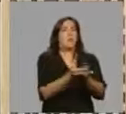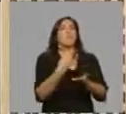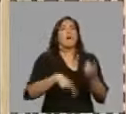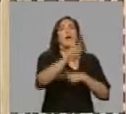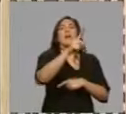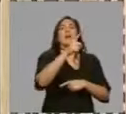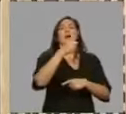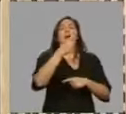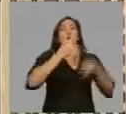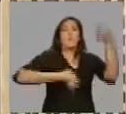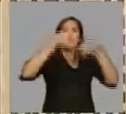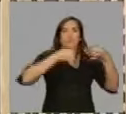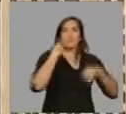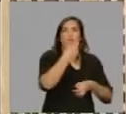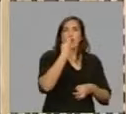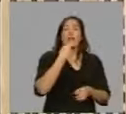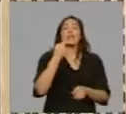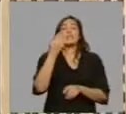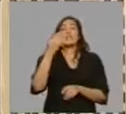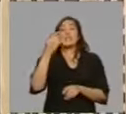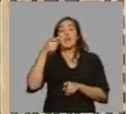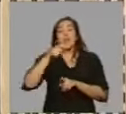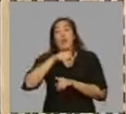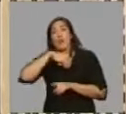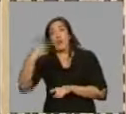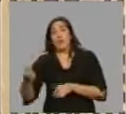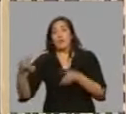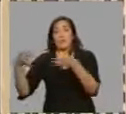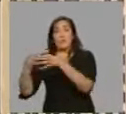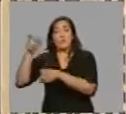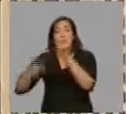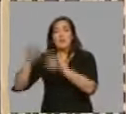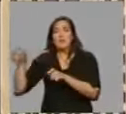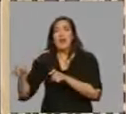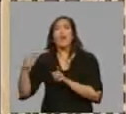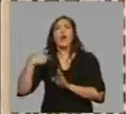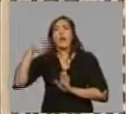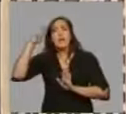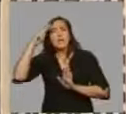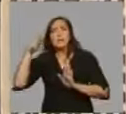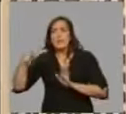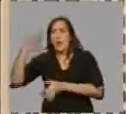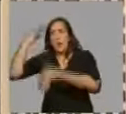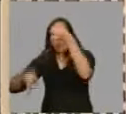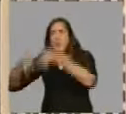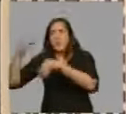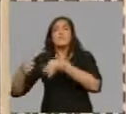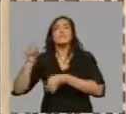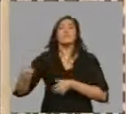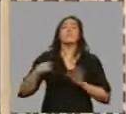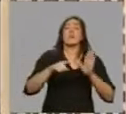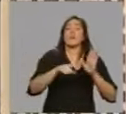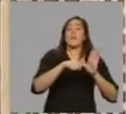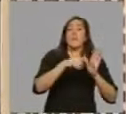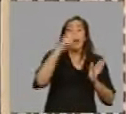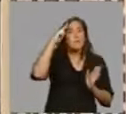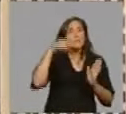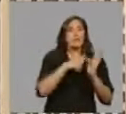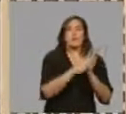475 personas han sido juzgadas en el marco de la Constitución, con los jueces naturales de